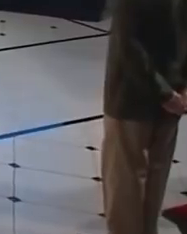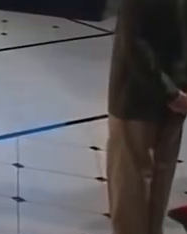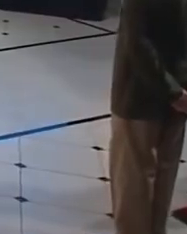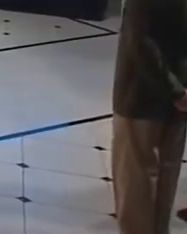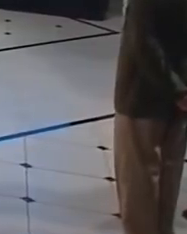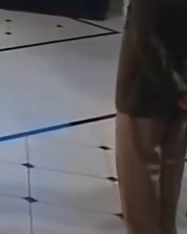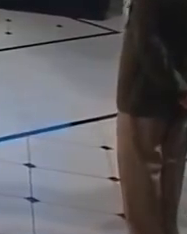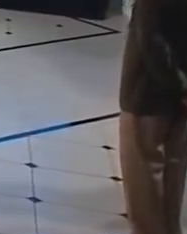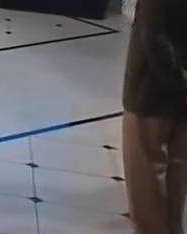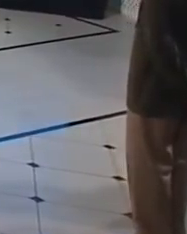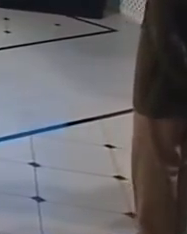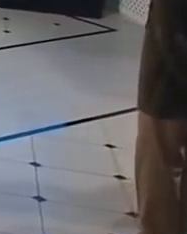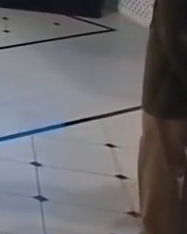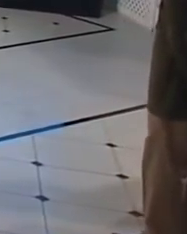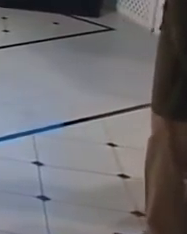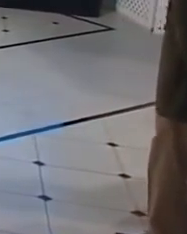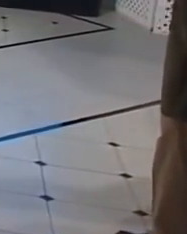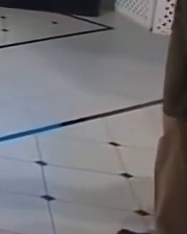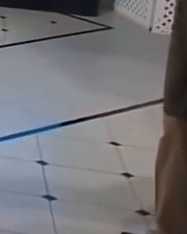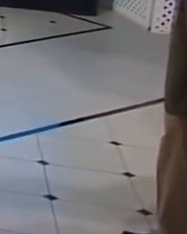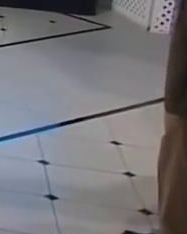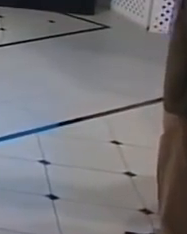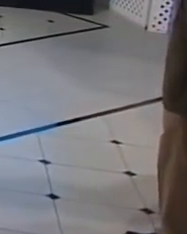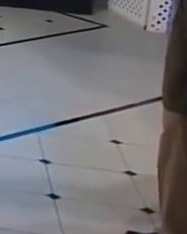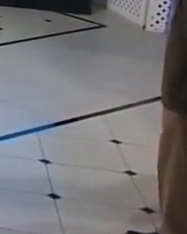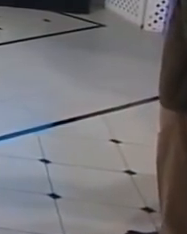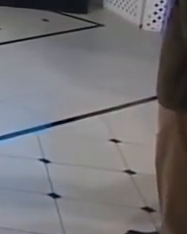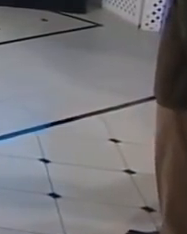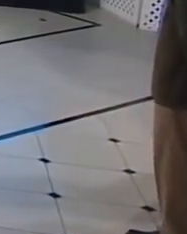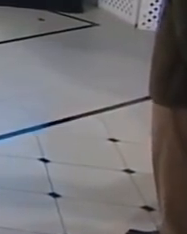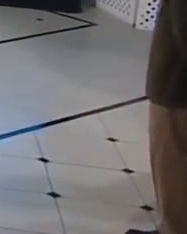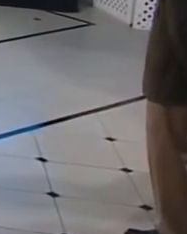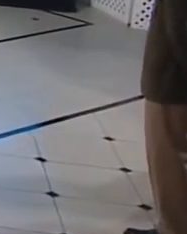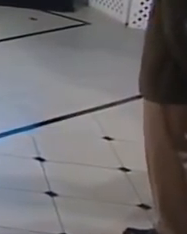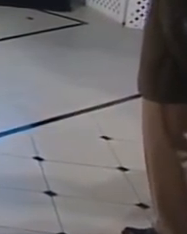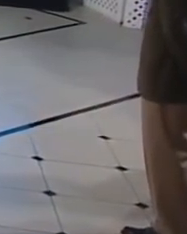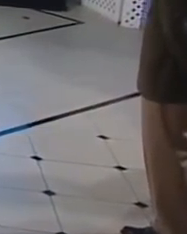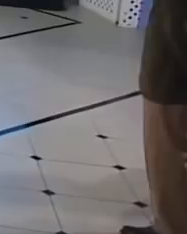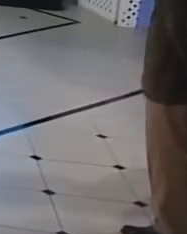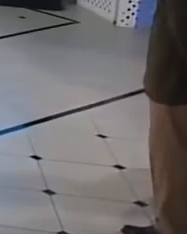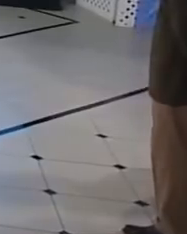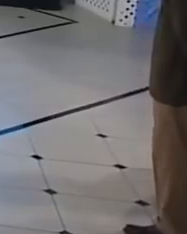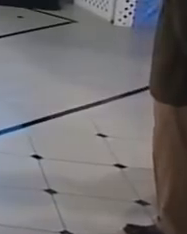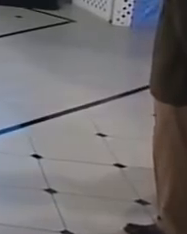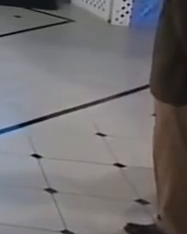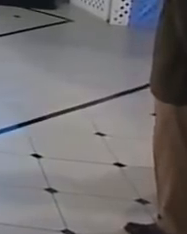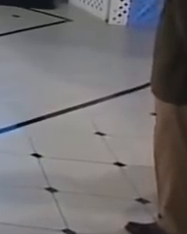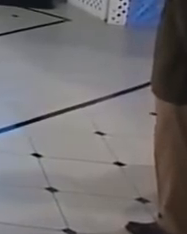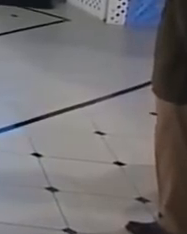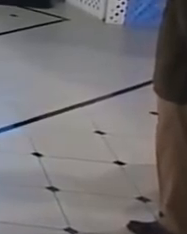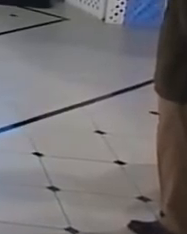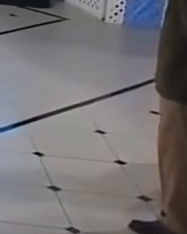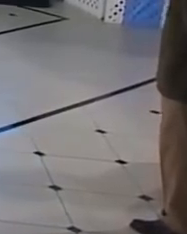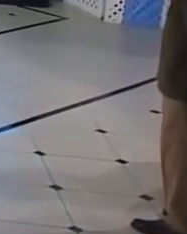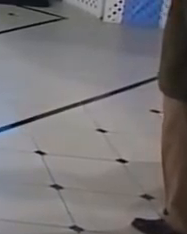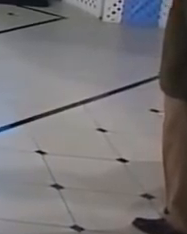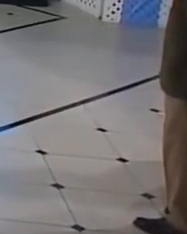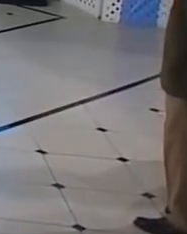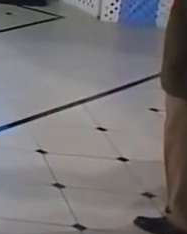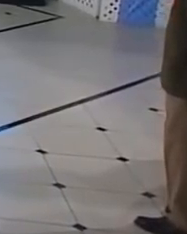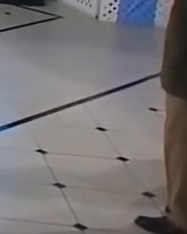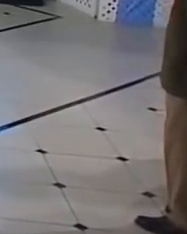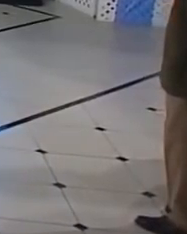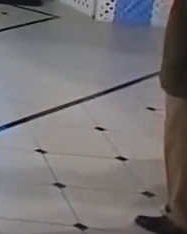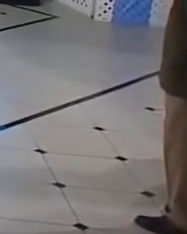Fernández. Participan la señora primera dama, Fabiola Yáñez, el señor jefe de gabinete de ministros,